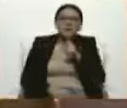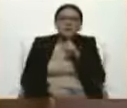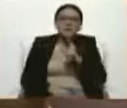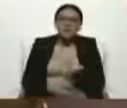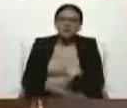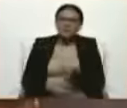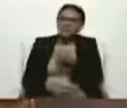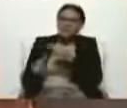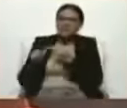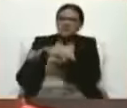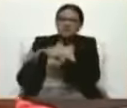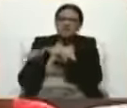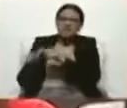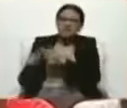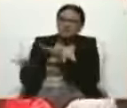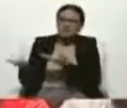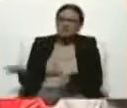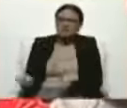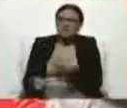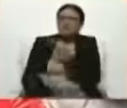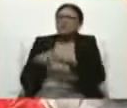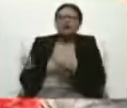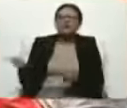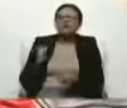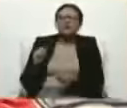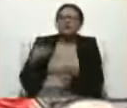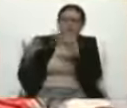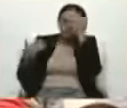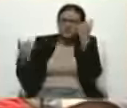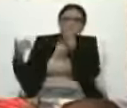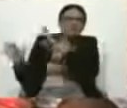acá. Ellos pueden hacer lo que quieran, pero no nos prohíban que se lo digamos.